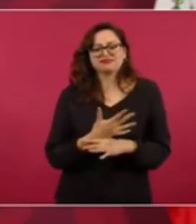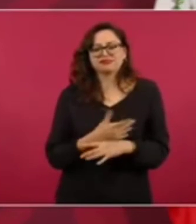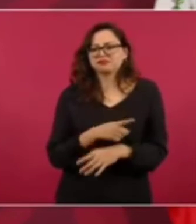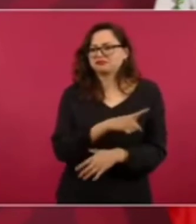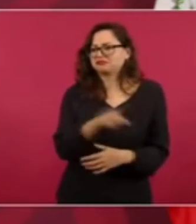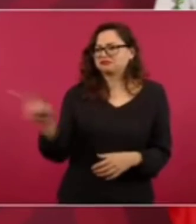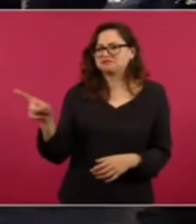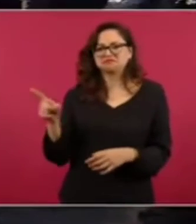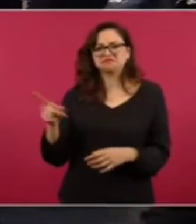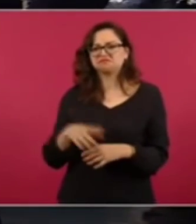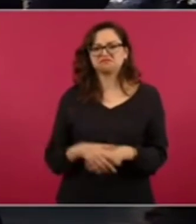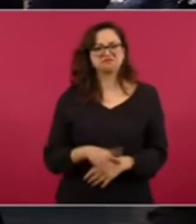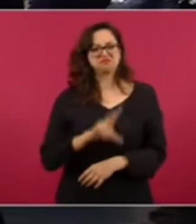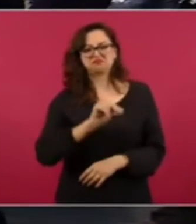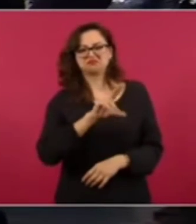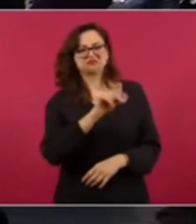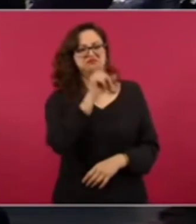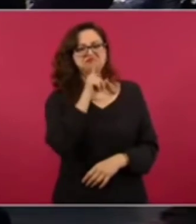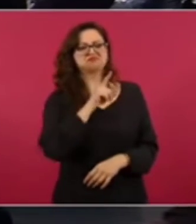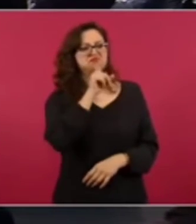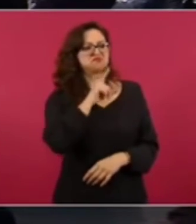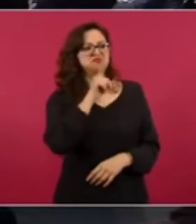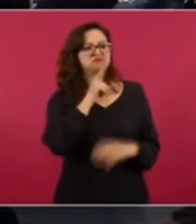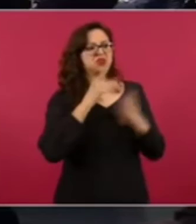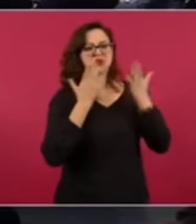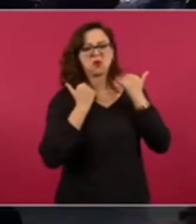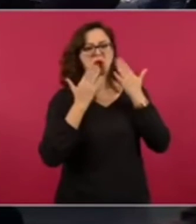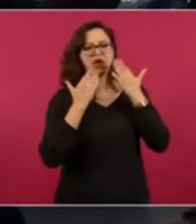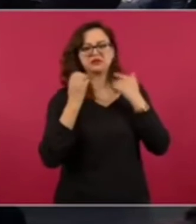y muchos sosteniendo de que era mentira,